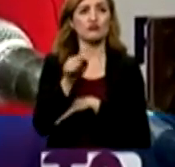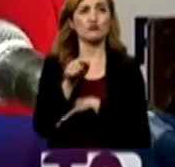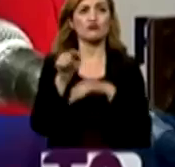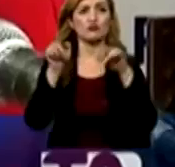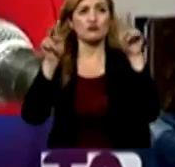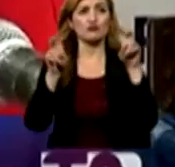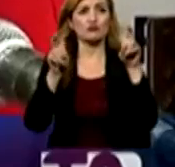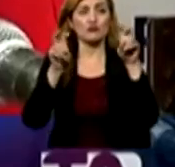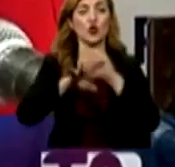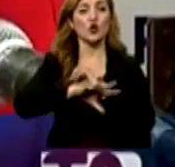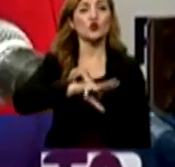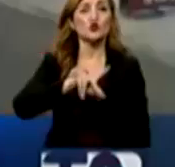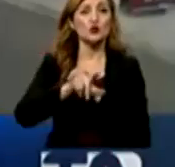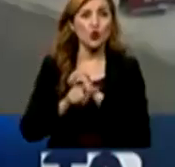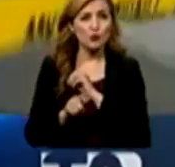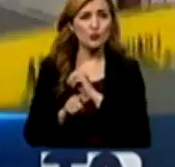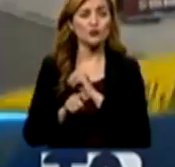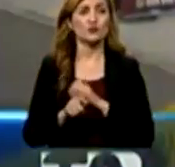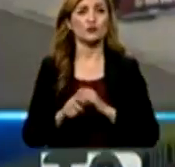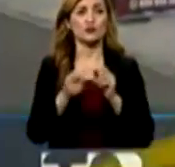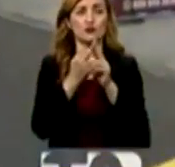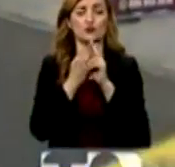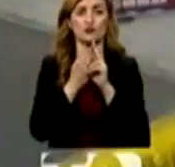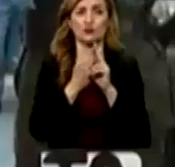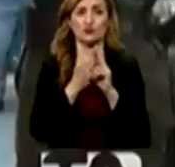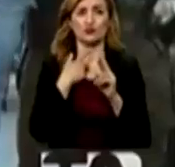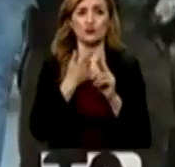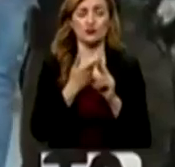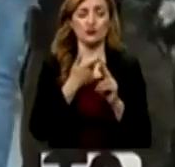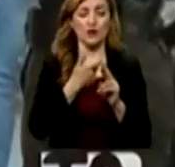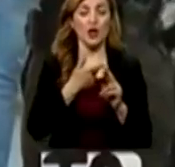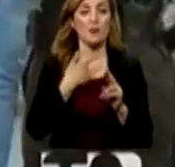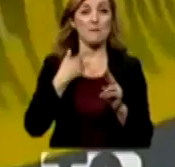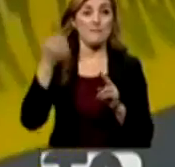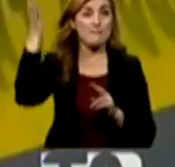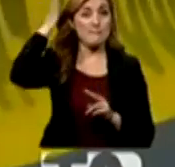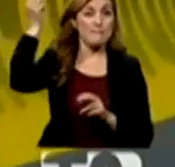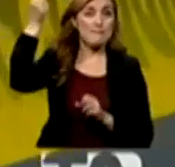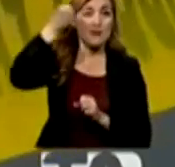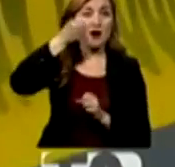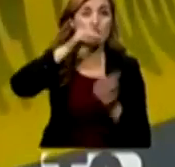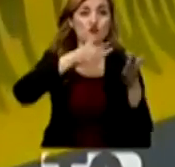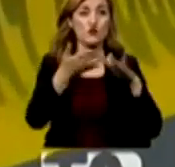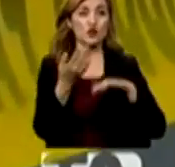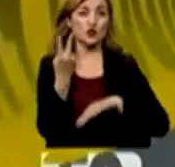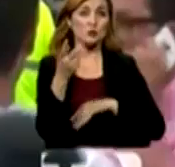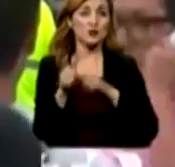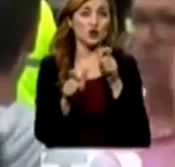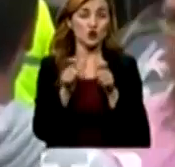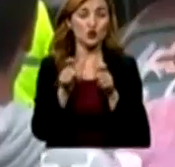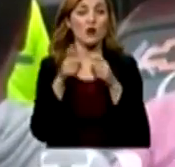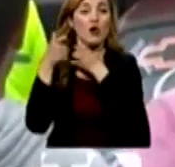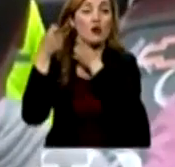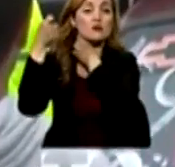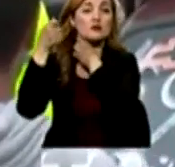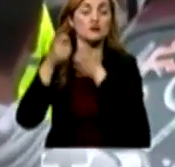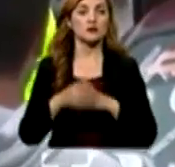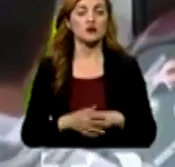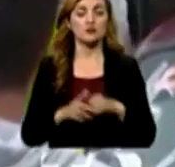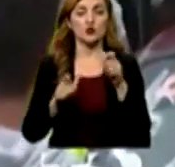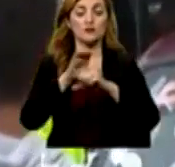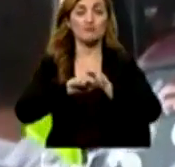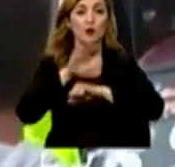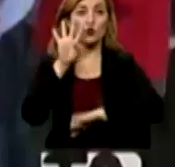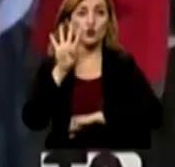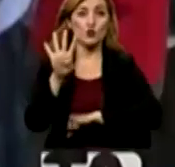caso de un robo con el resultado de muerte de 2 ciudadanos. En este momento ya tenemos 4 personas